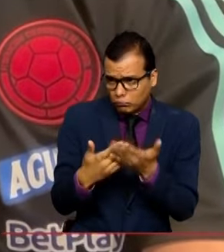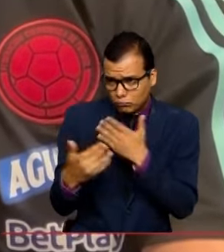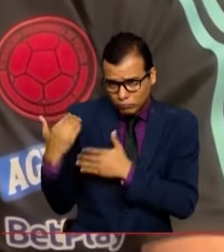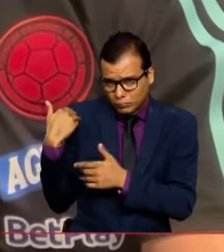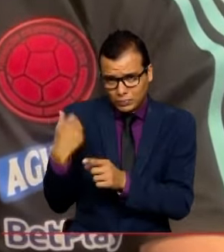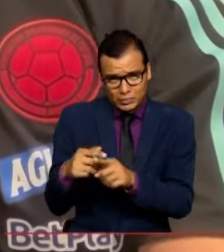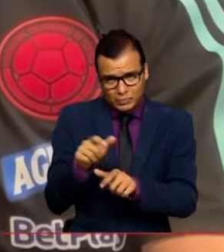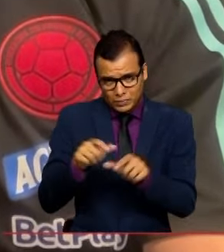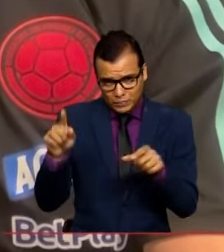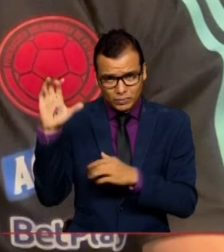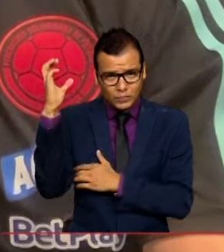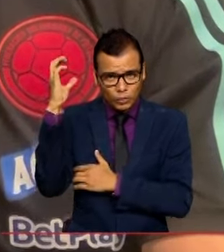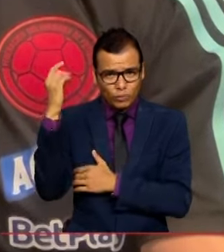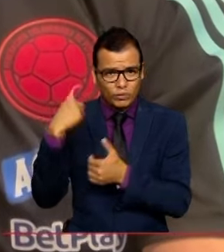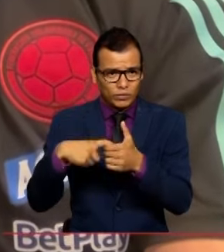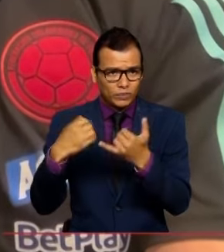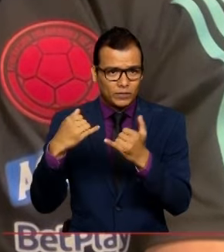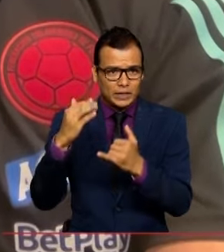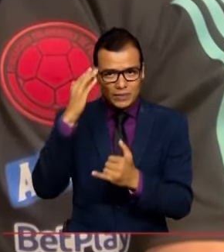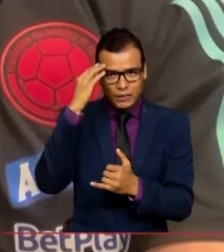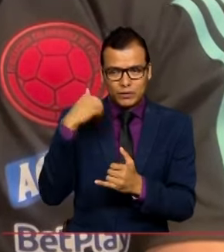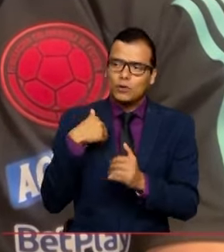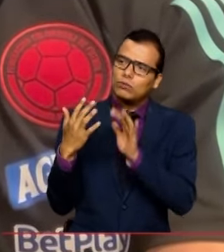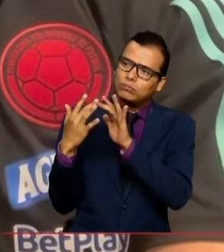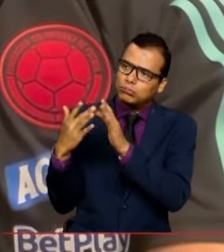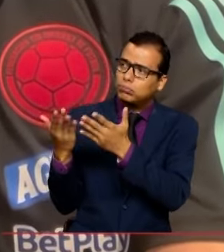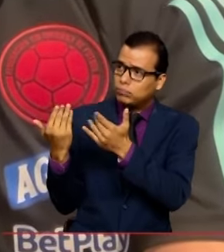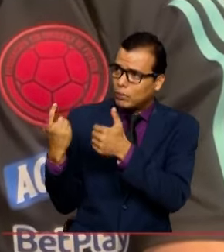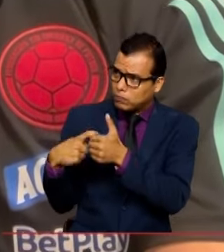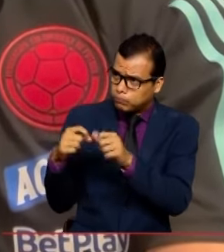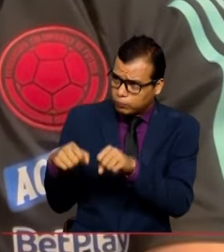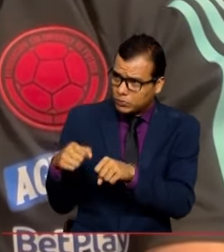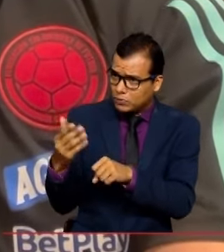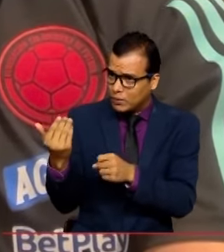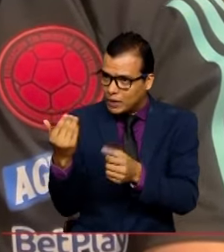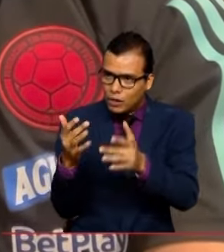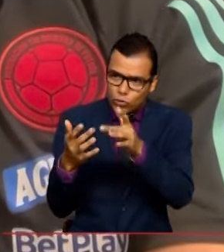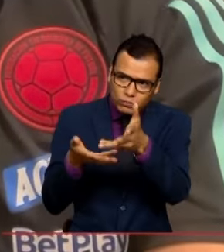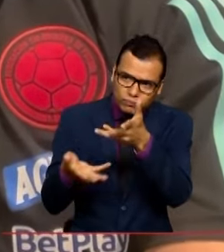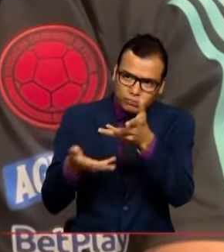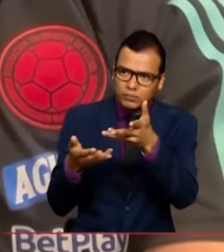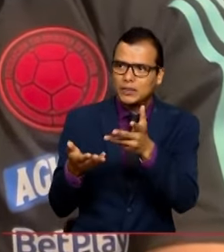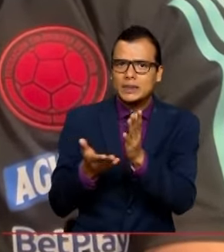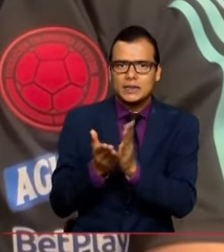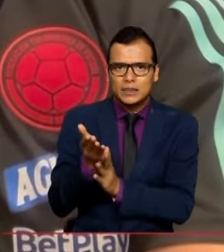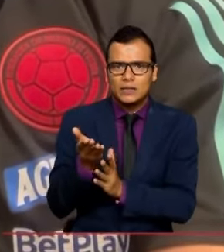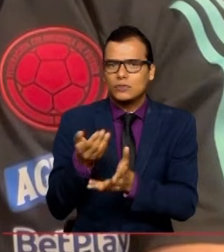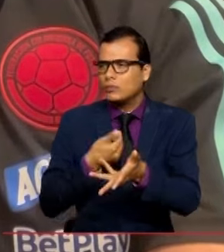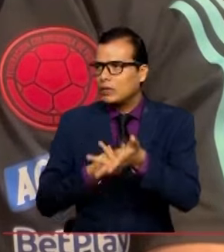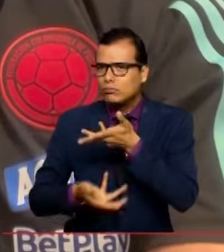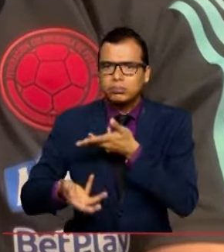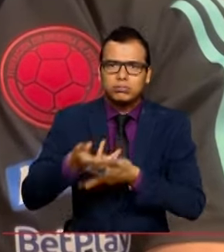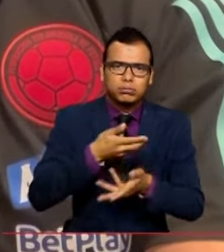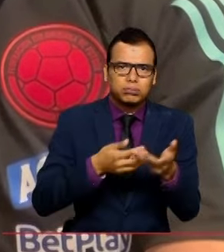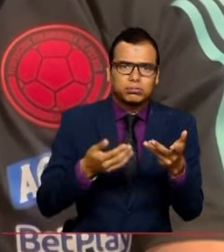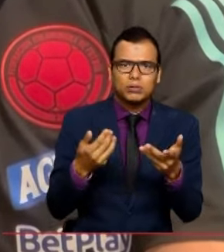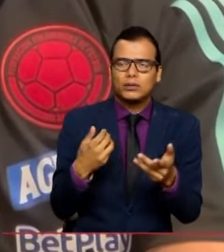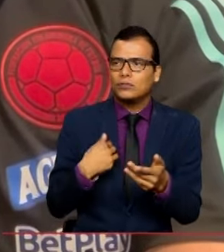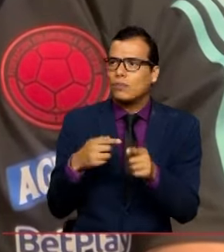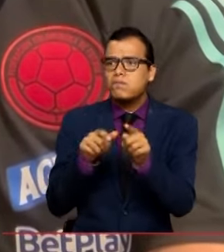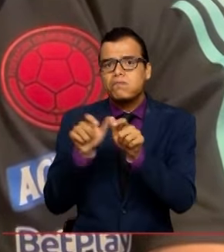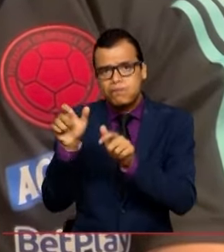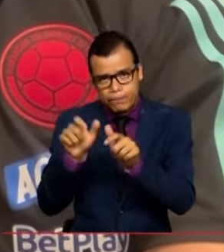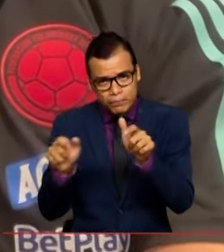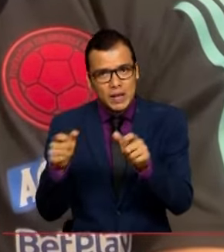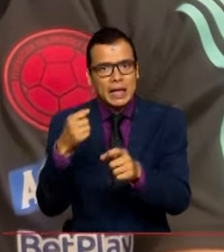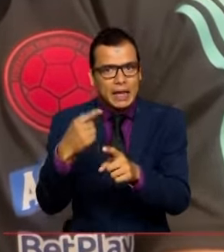por la selección, que siempre los llamo y los, invito a, estar, cerca, a participar, a venir, a, acompañar a, los muchachos